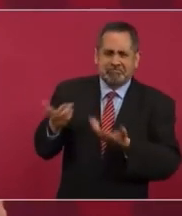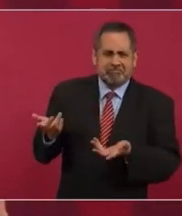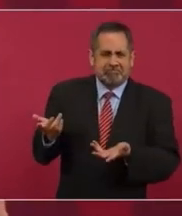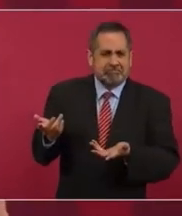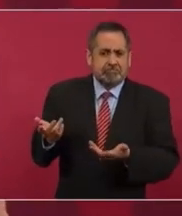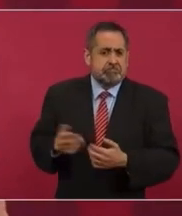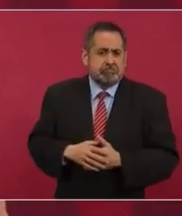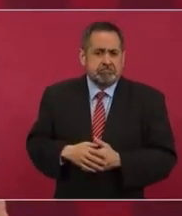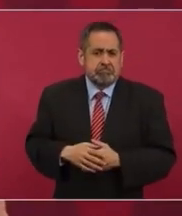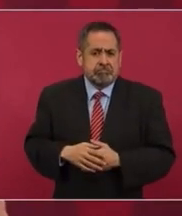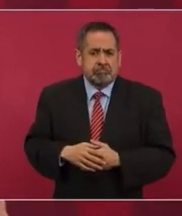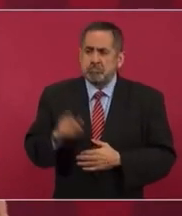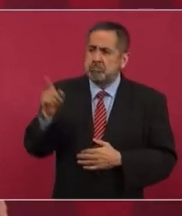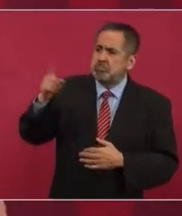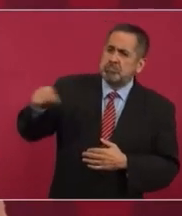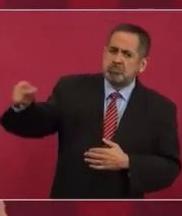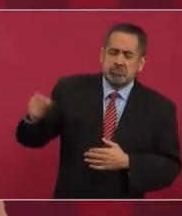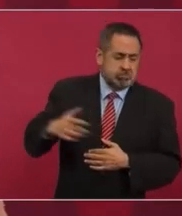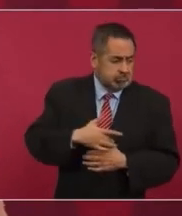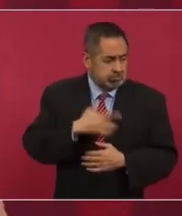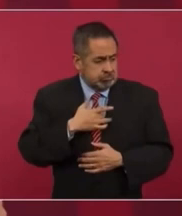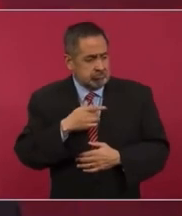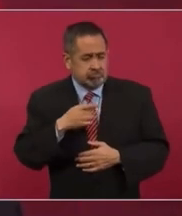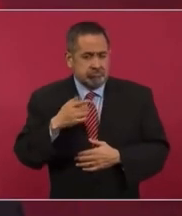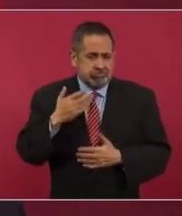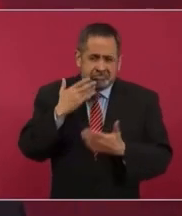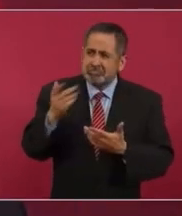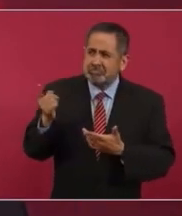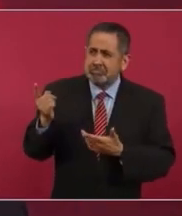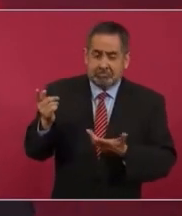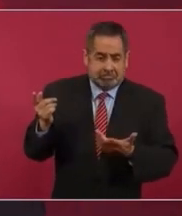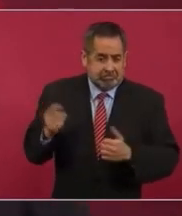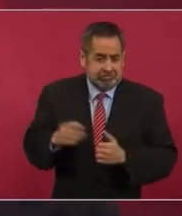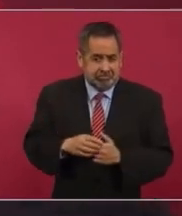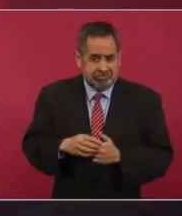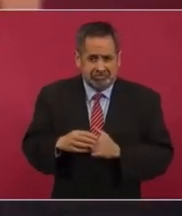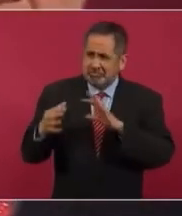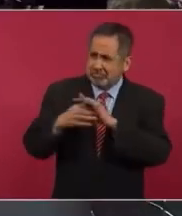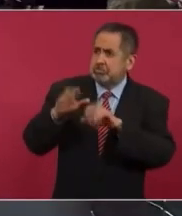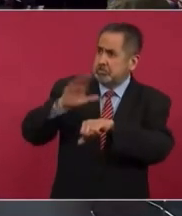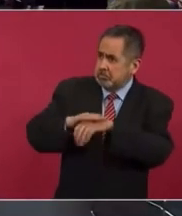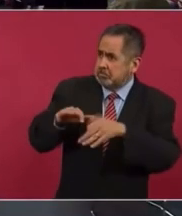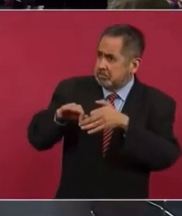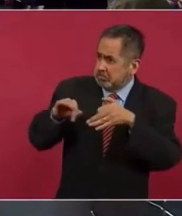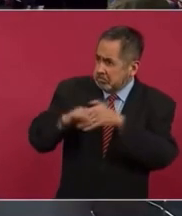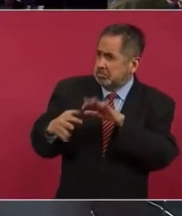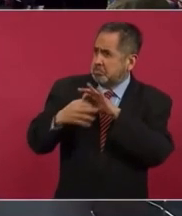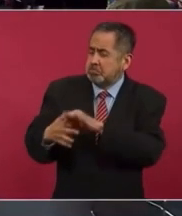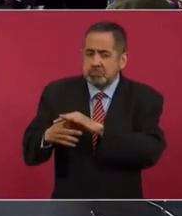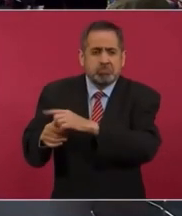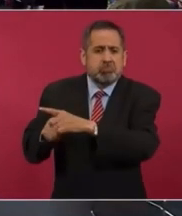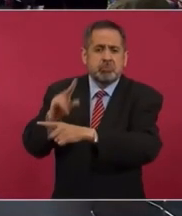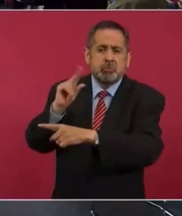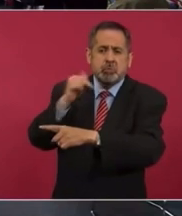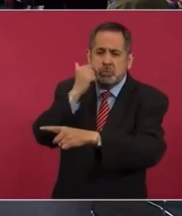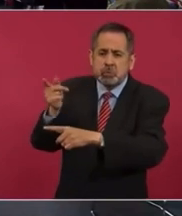ellos estuviesen en condiciones de estrechar más nuestras relaciones.